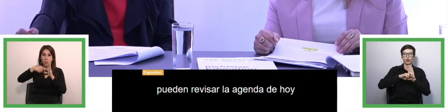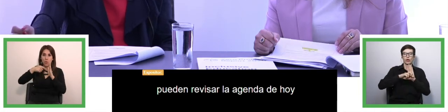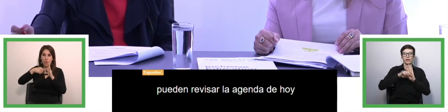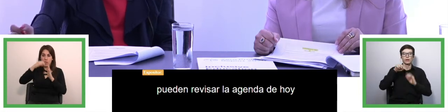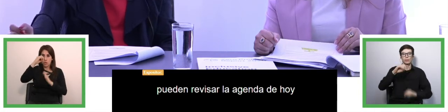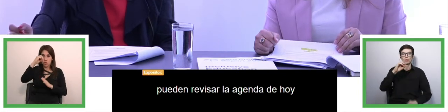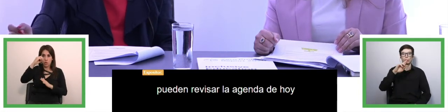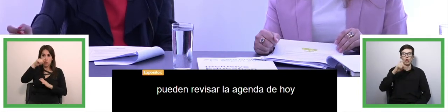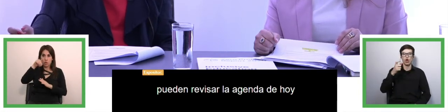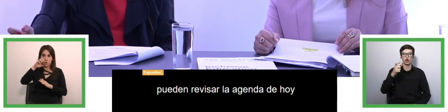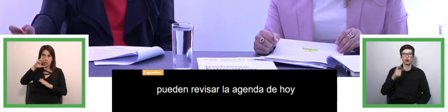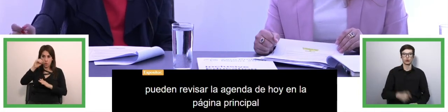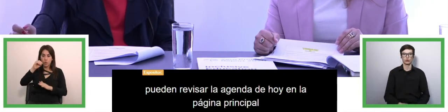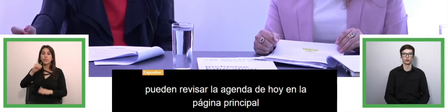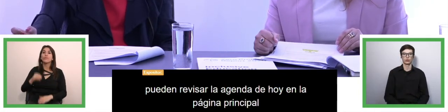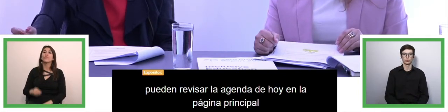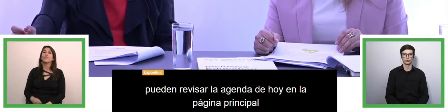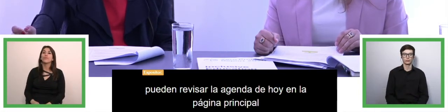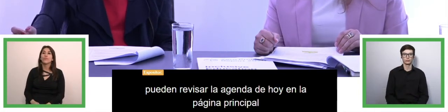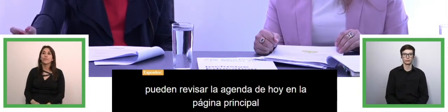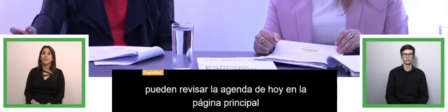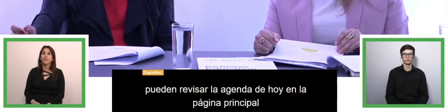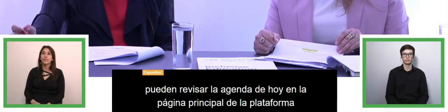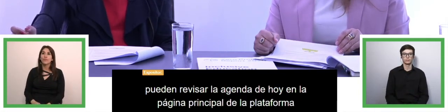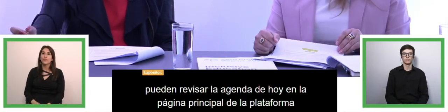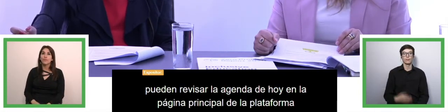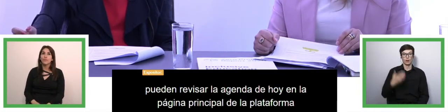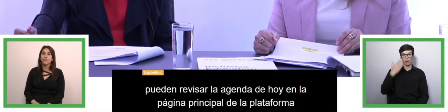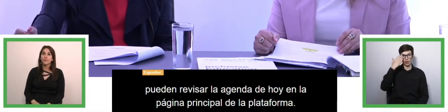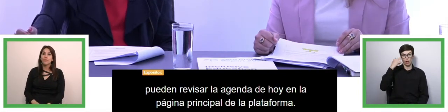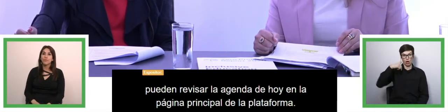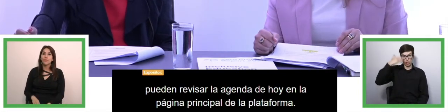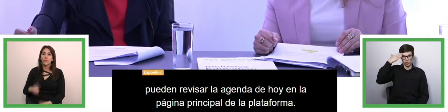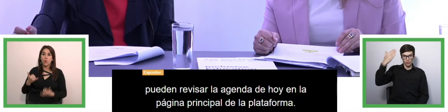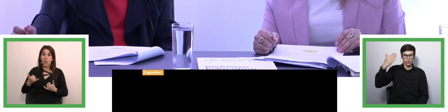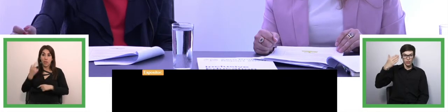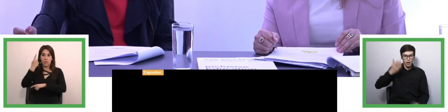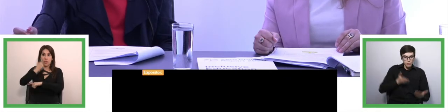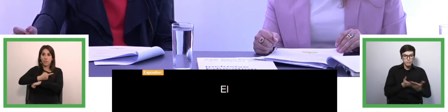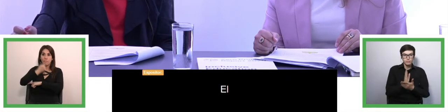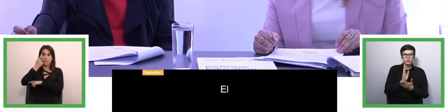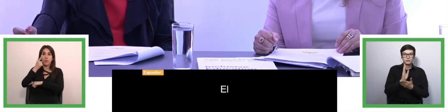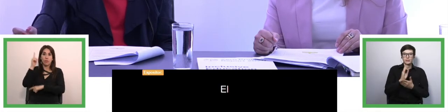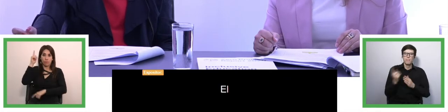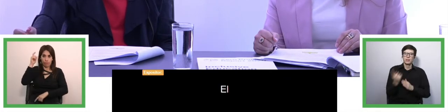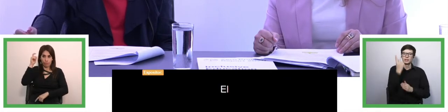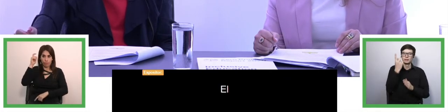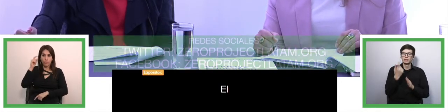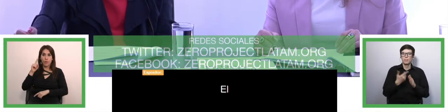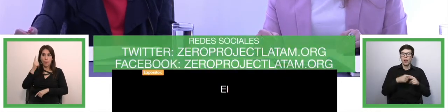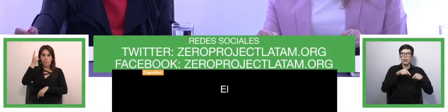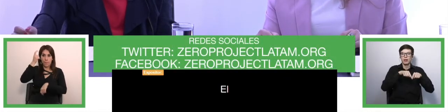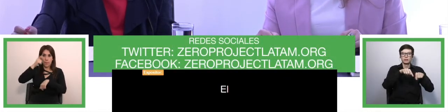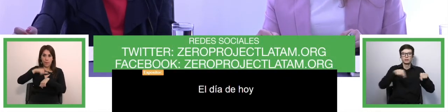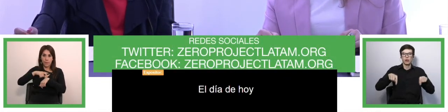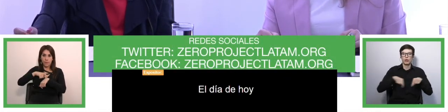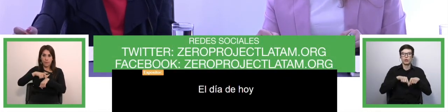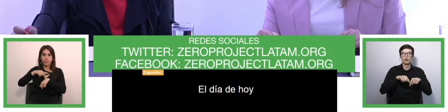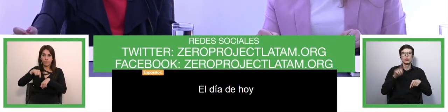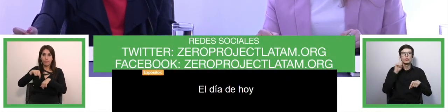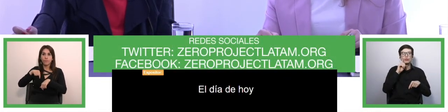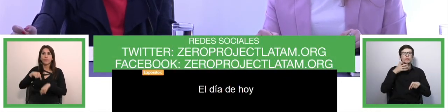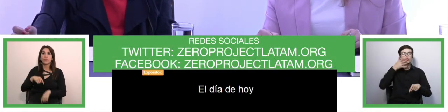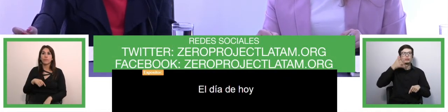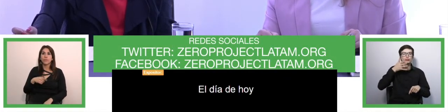latinoamerica.ciroproject.org. El día de hoy parte en el salón principal la ponencia a cargo de la doctora Cecilia